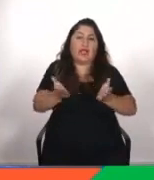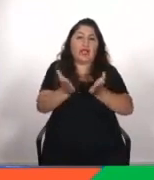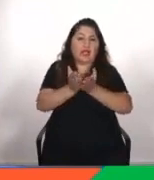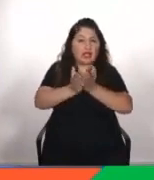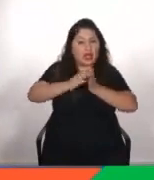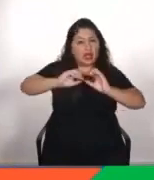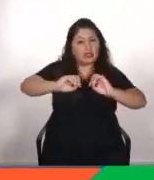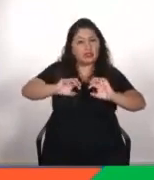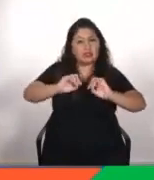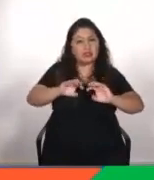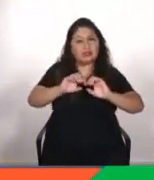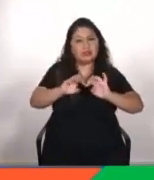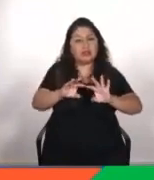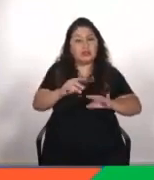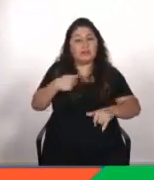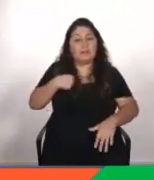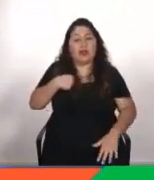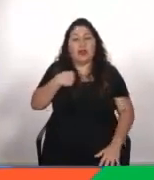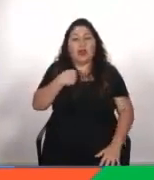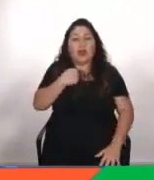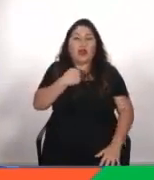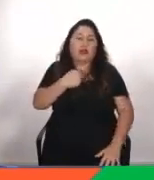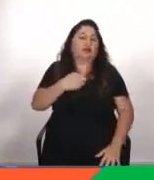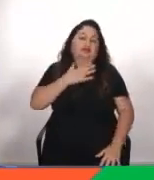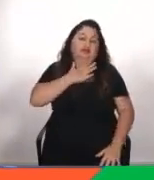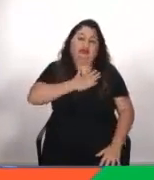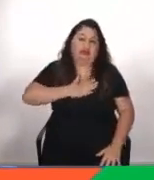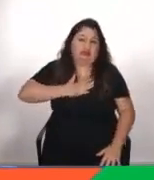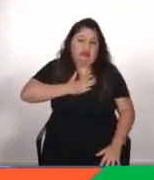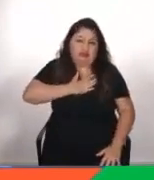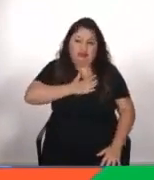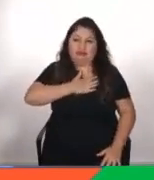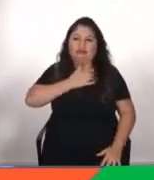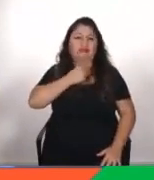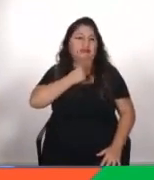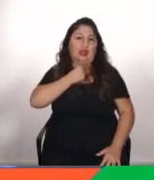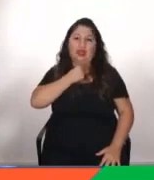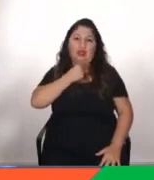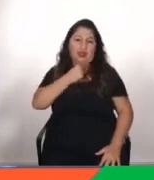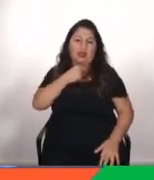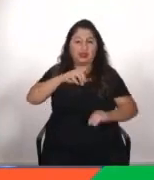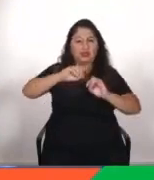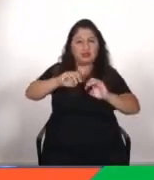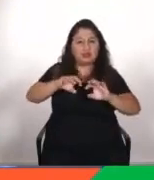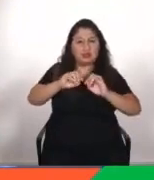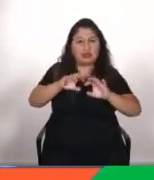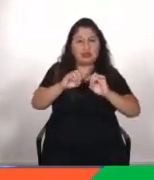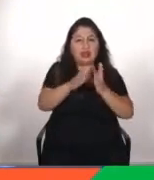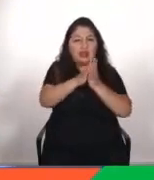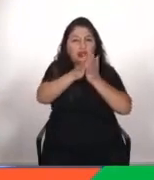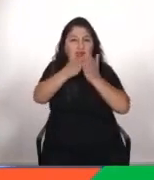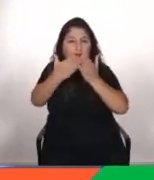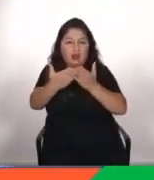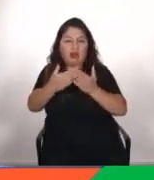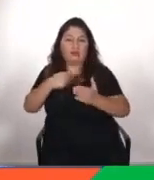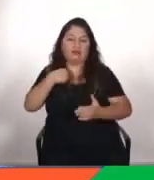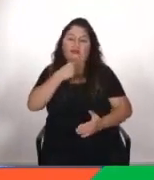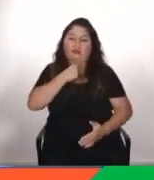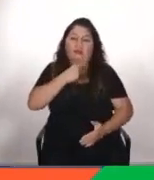me encanta también, pues eso, comunicar, como dices, a través del canal Derivando, o de libros, o la televisión, y así. Eso me encanta, sí.